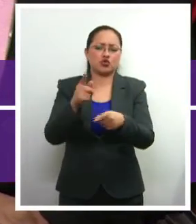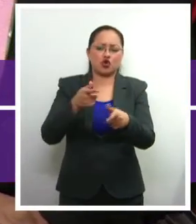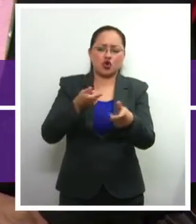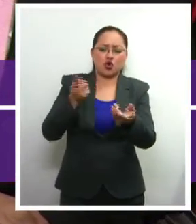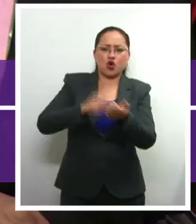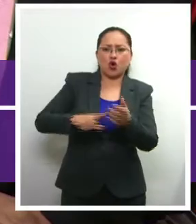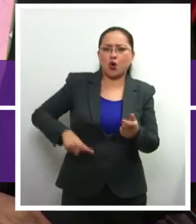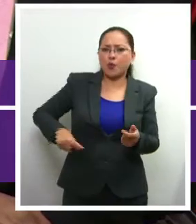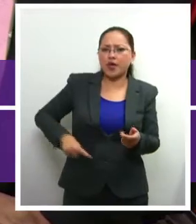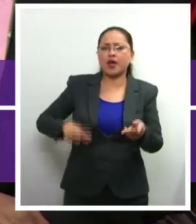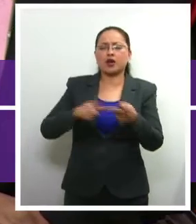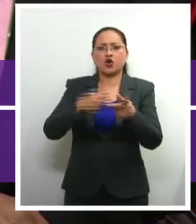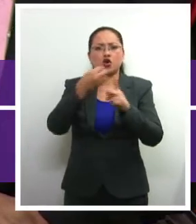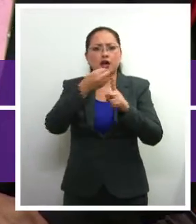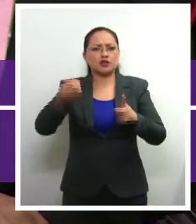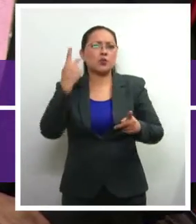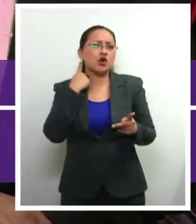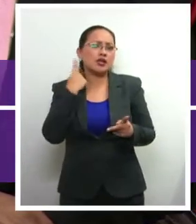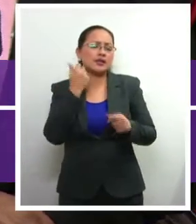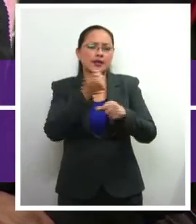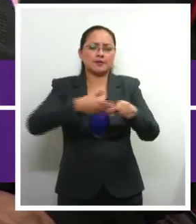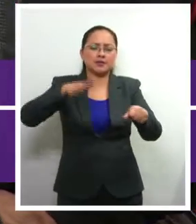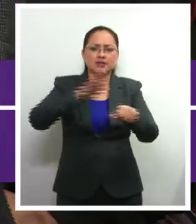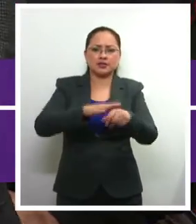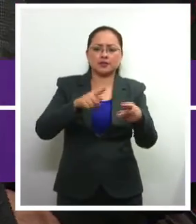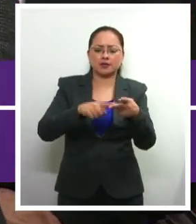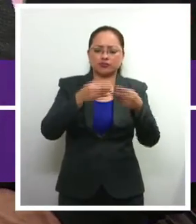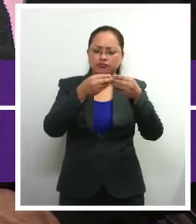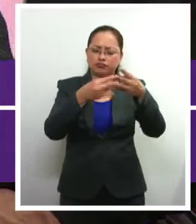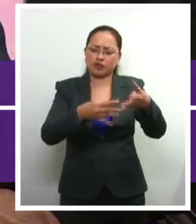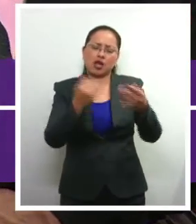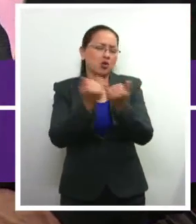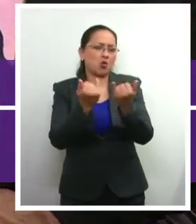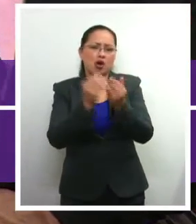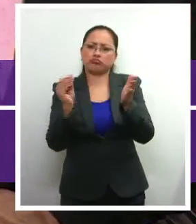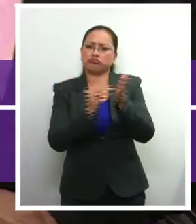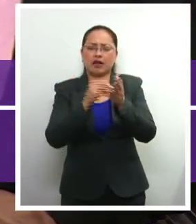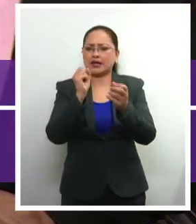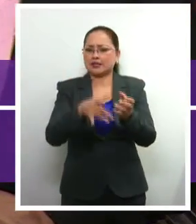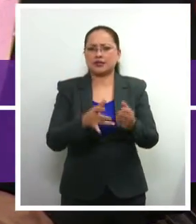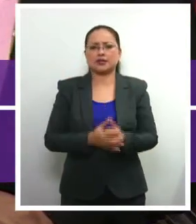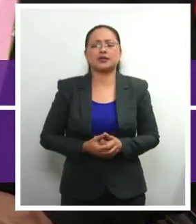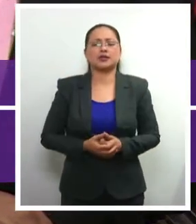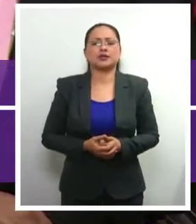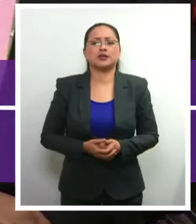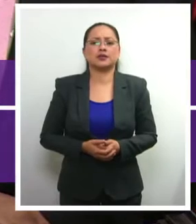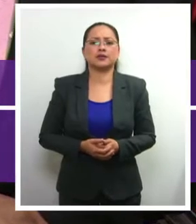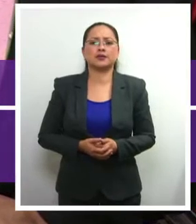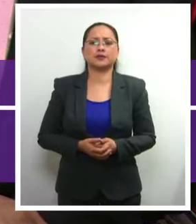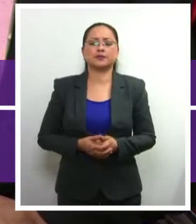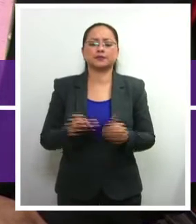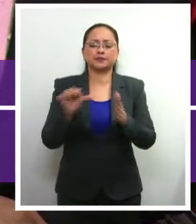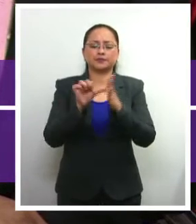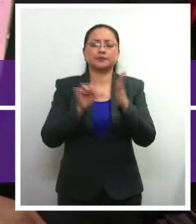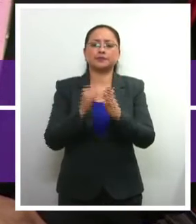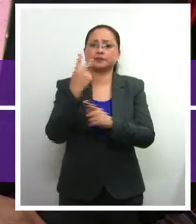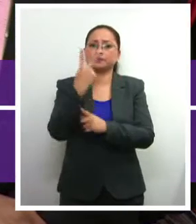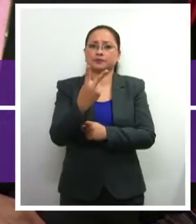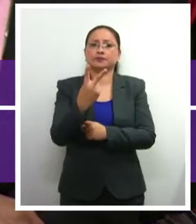su organización política y administrativa, y continúa el párrafo como está. En el artículo 2 de